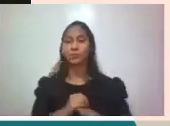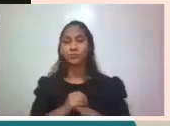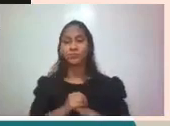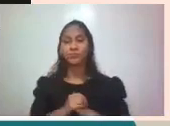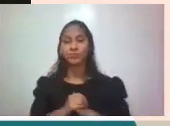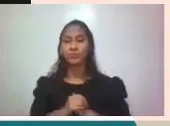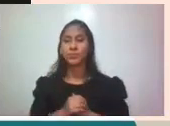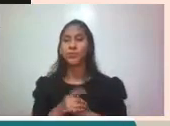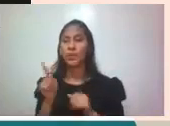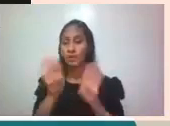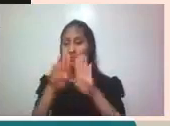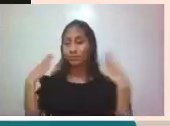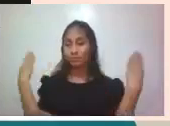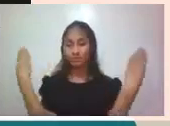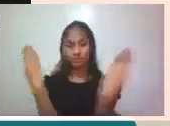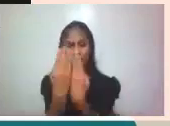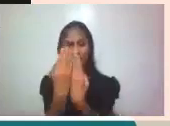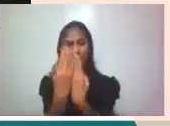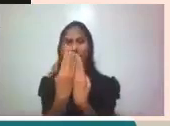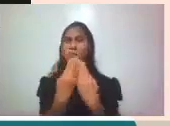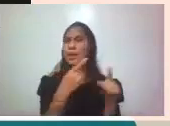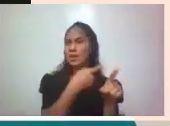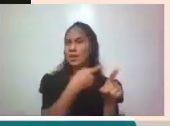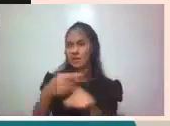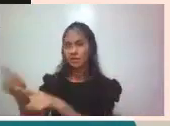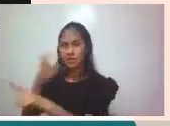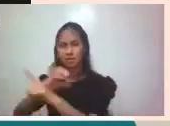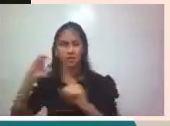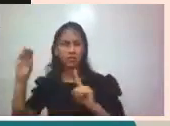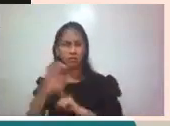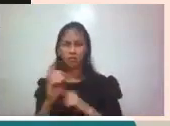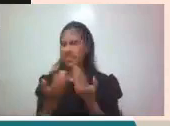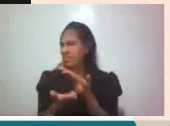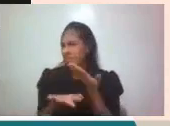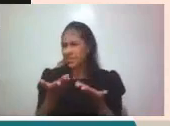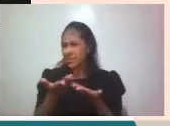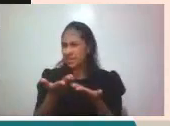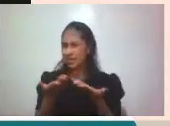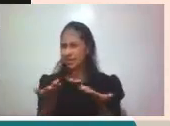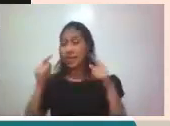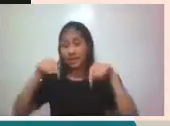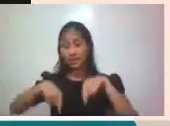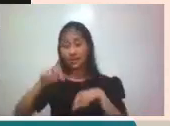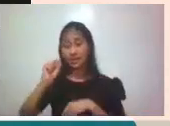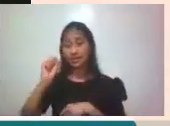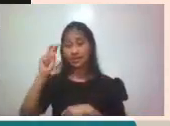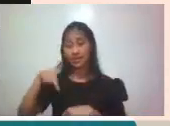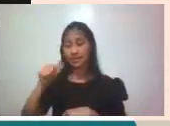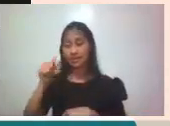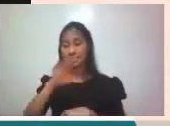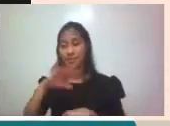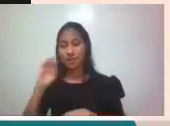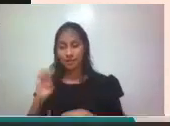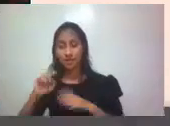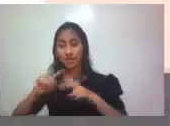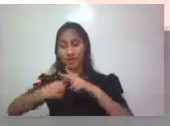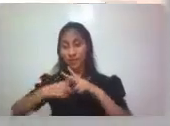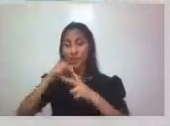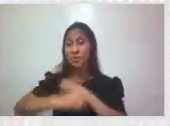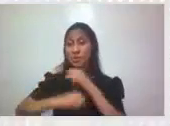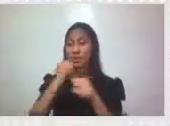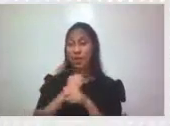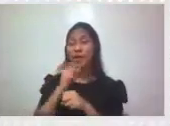es el aula intercultural? En el SENACE hemos desarrollado en el 2020